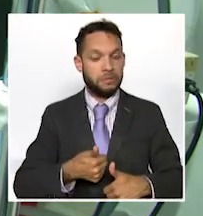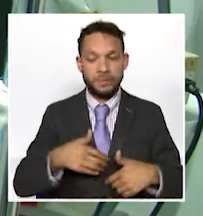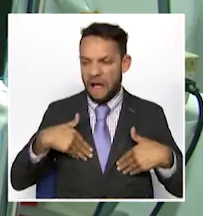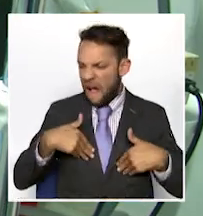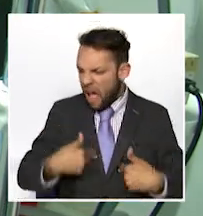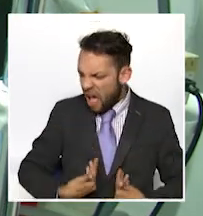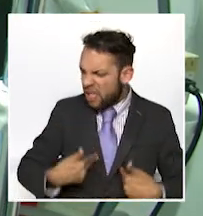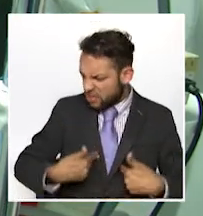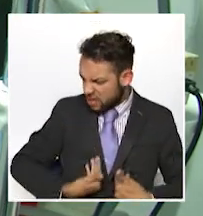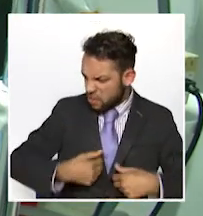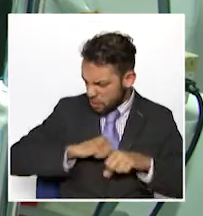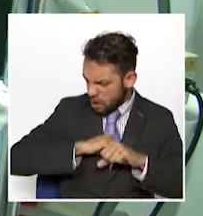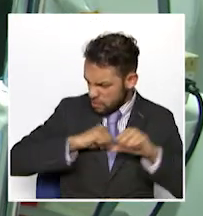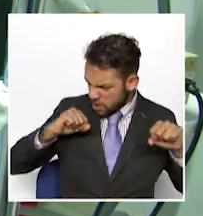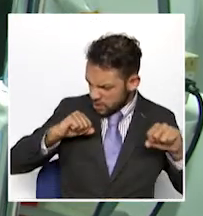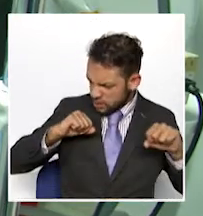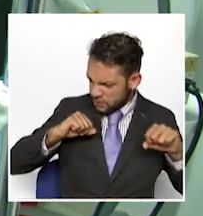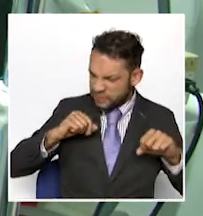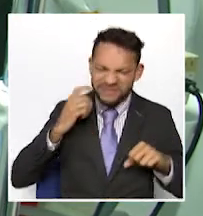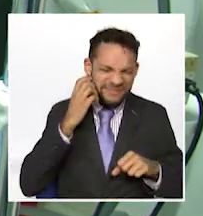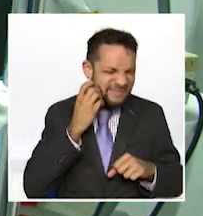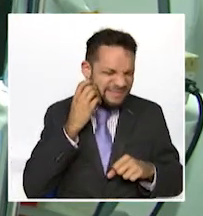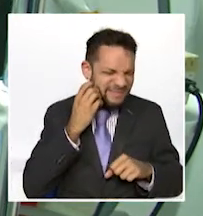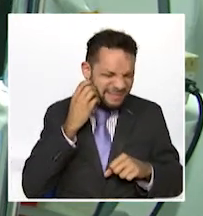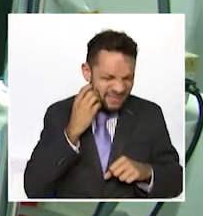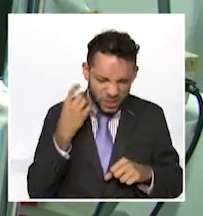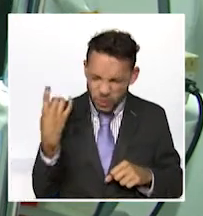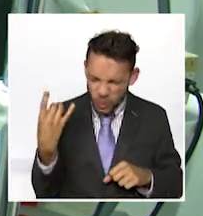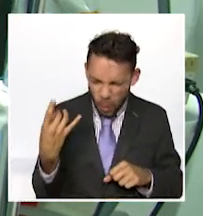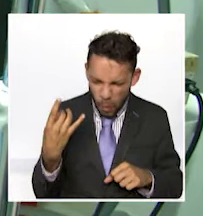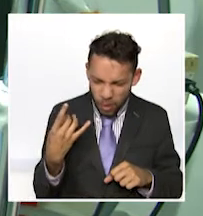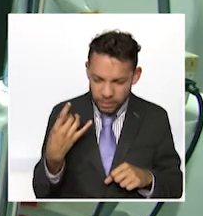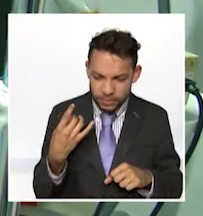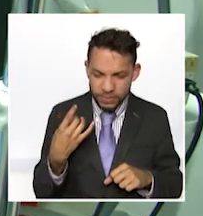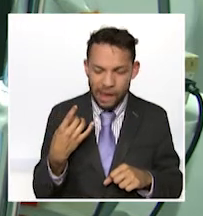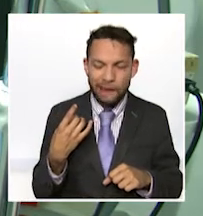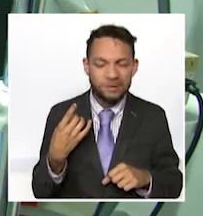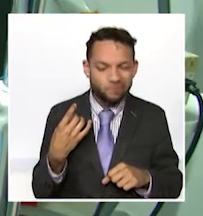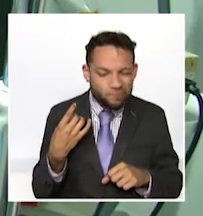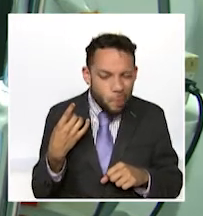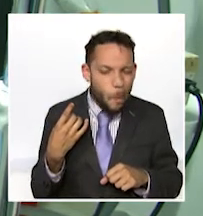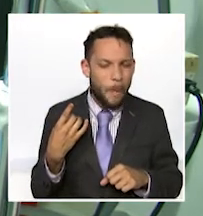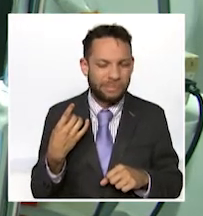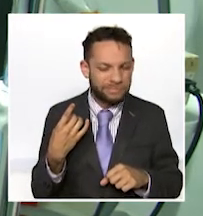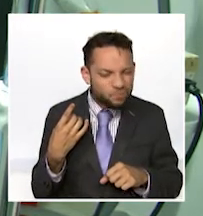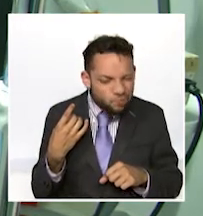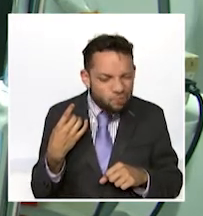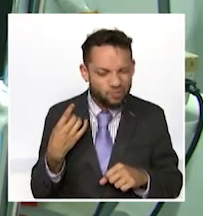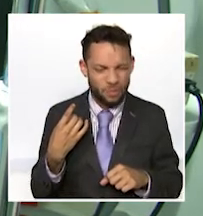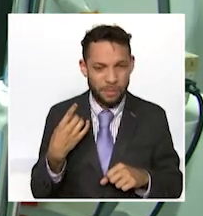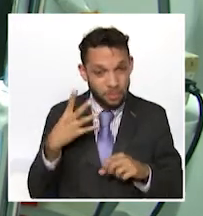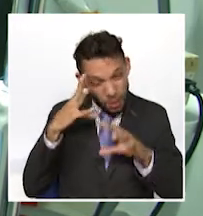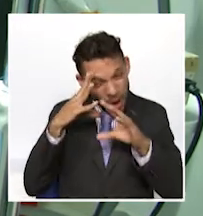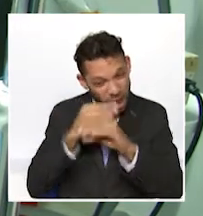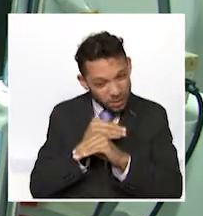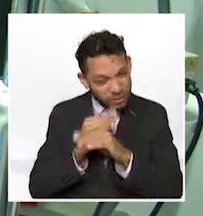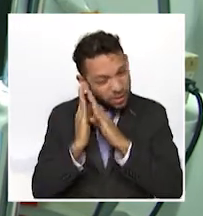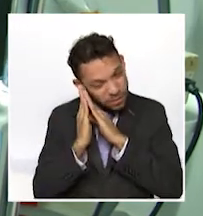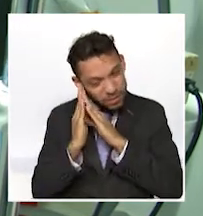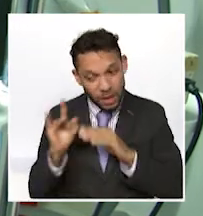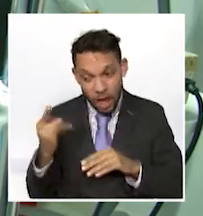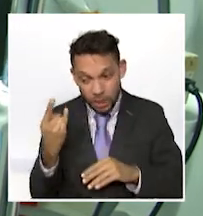en las mañanas, en esta zonita, bruxas, o sea, aprietas los dientes por las noches?